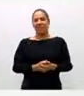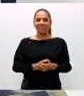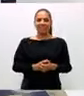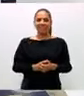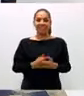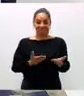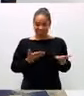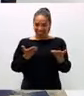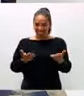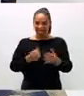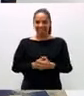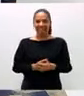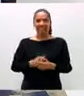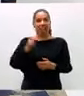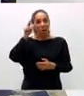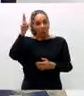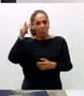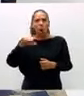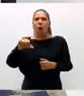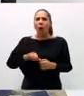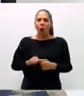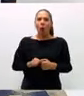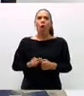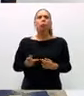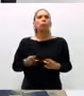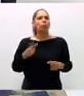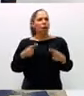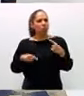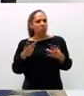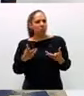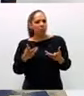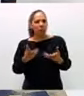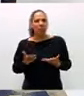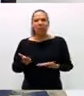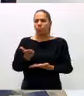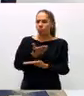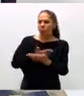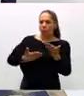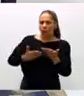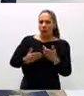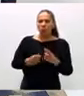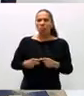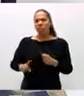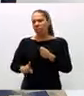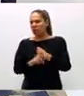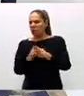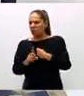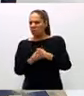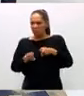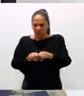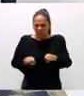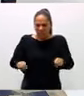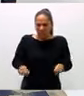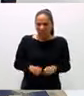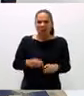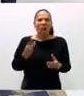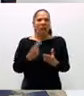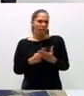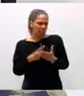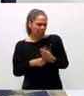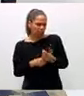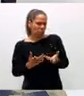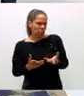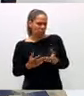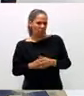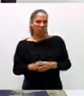Escuchamos. Hola, hablemos de convivencia y conflicto. El conflicto en el aula, en la escuela, incluso en el